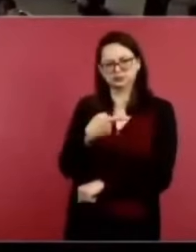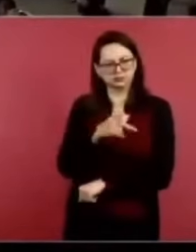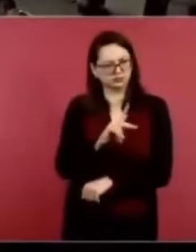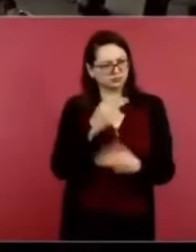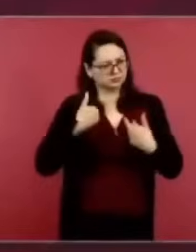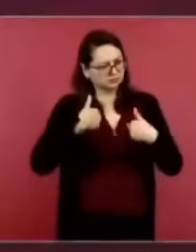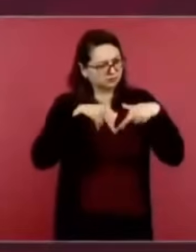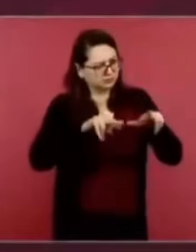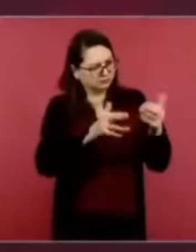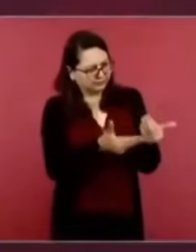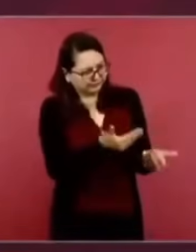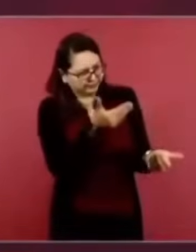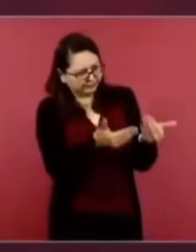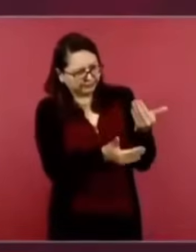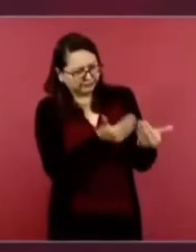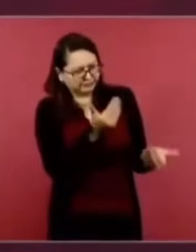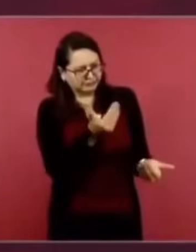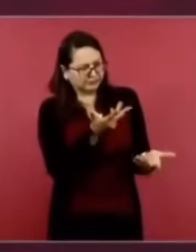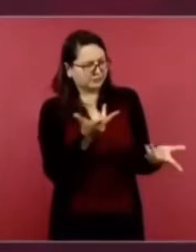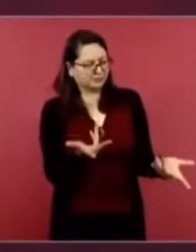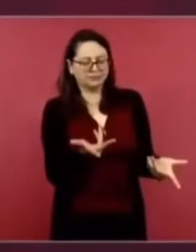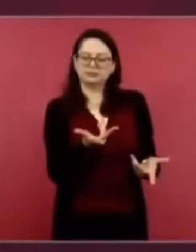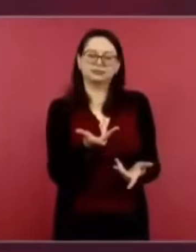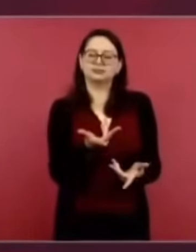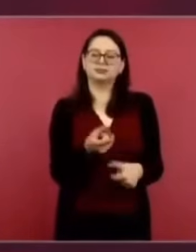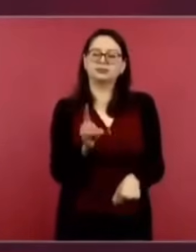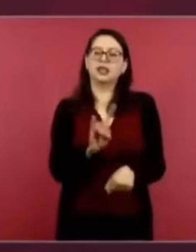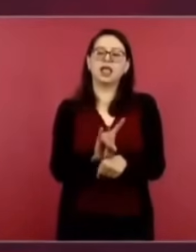más es una fachada.